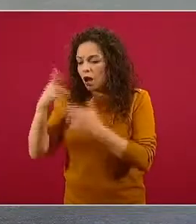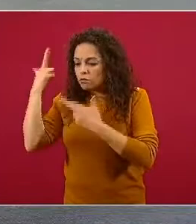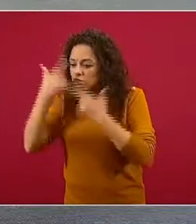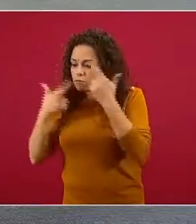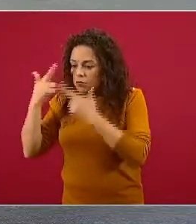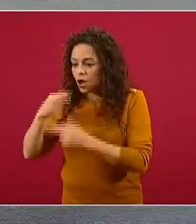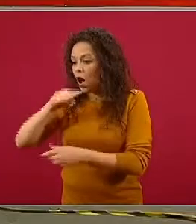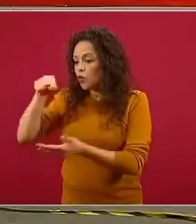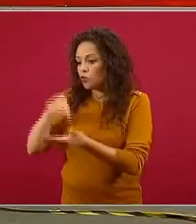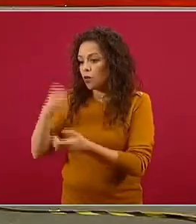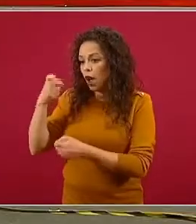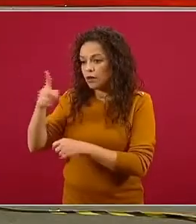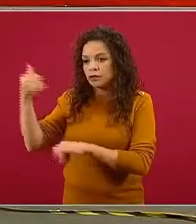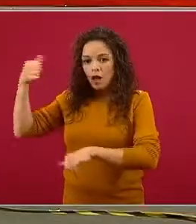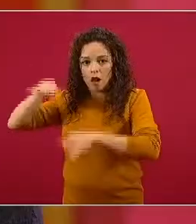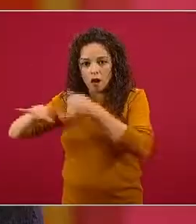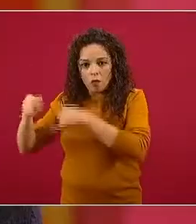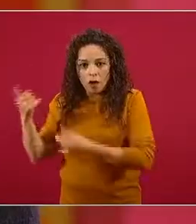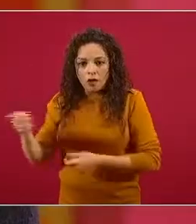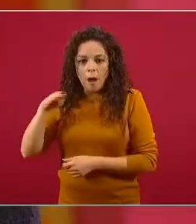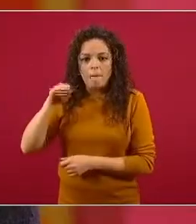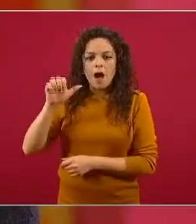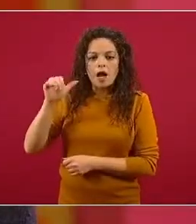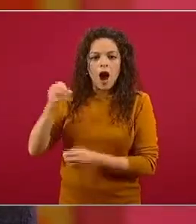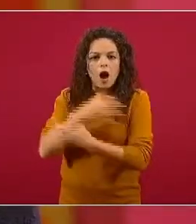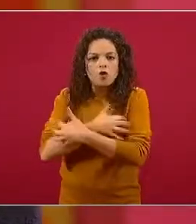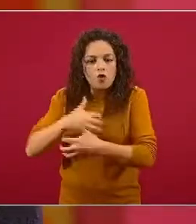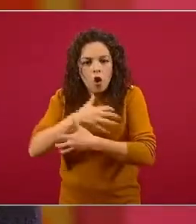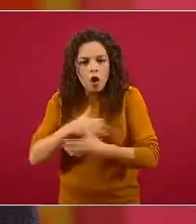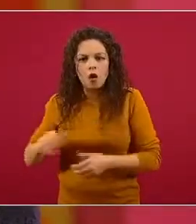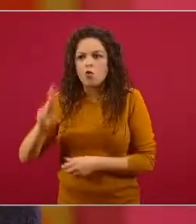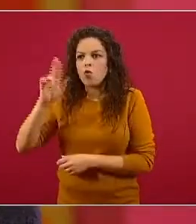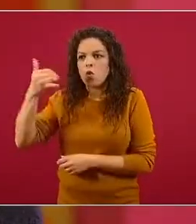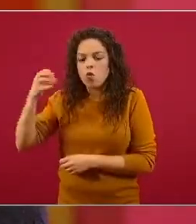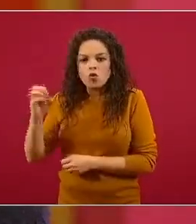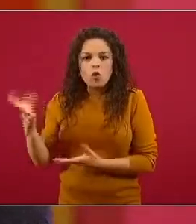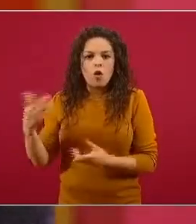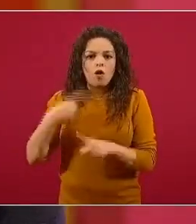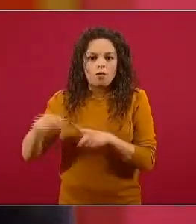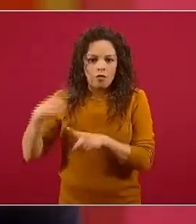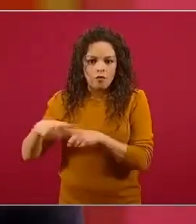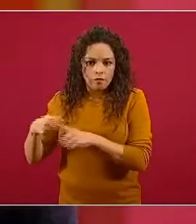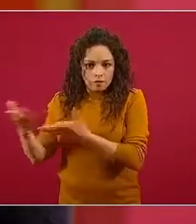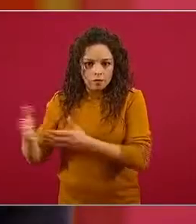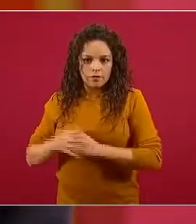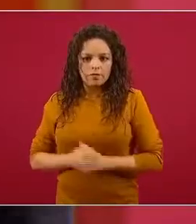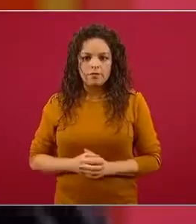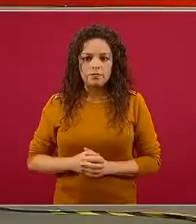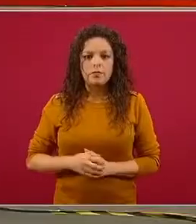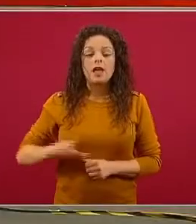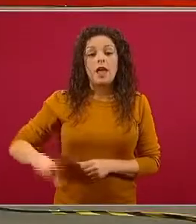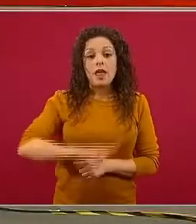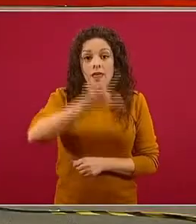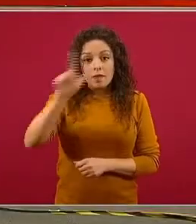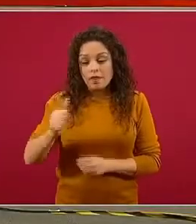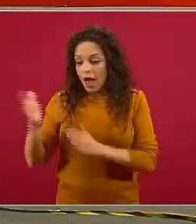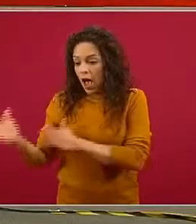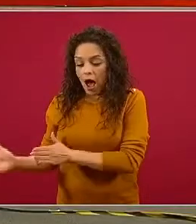laboratorio, macacos, cuyos y otros, ahí están los conejillos de India. Y luego, punto y